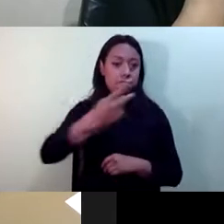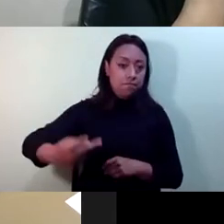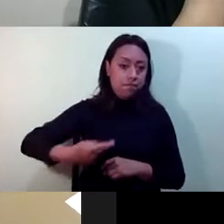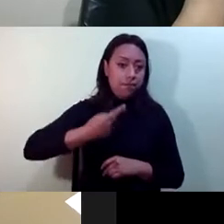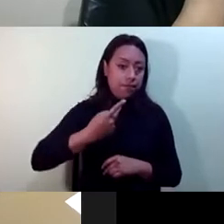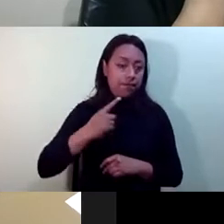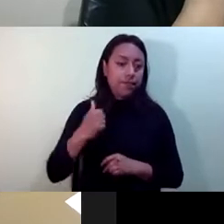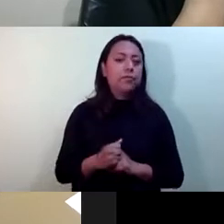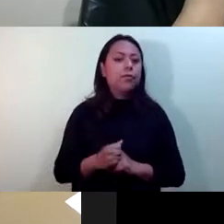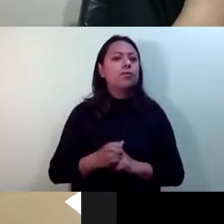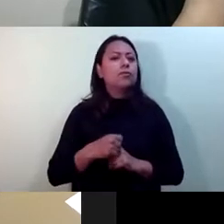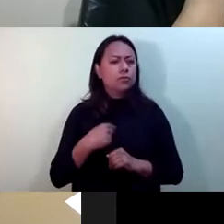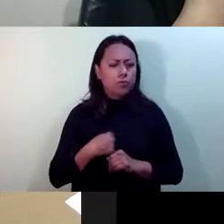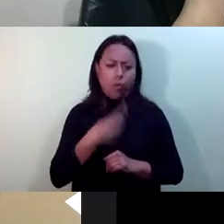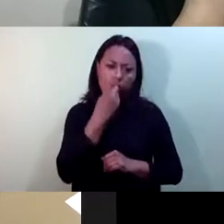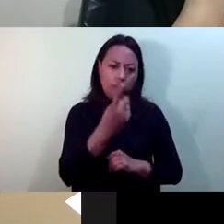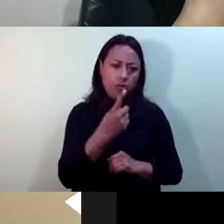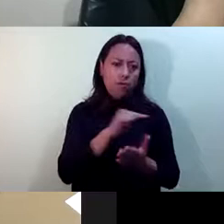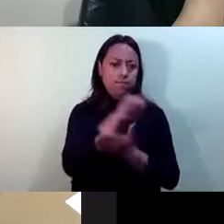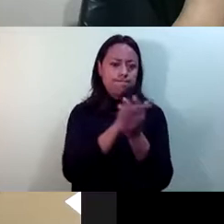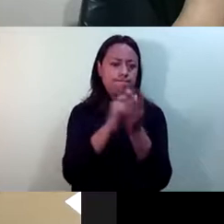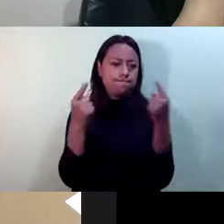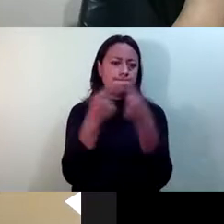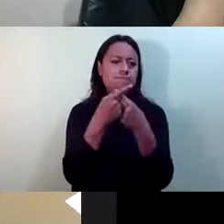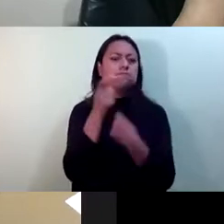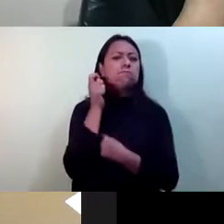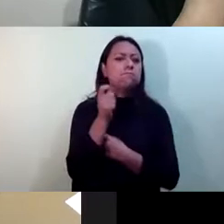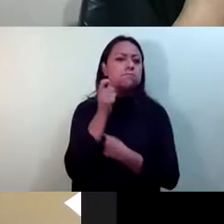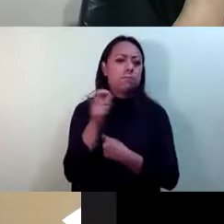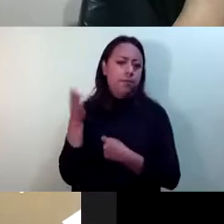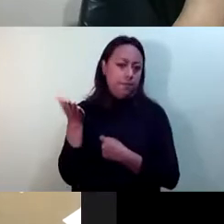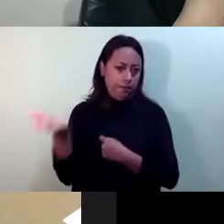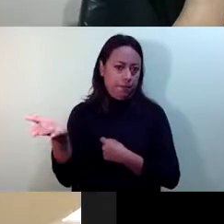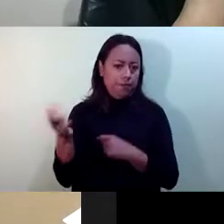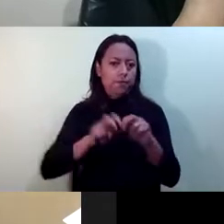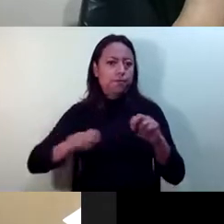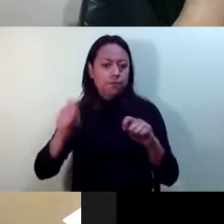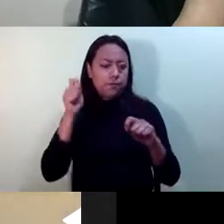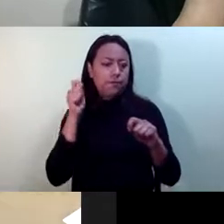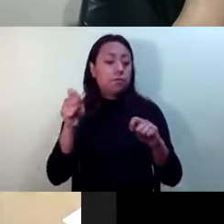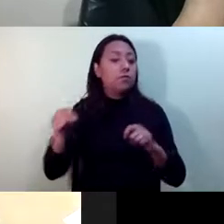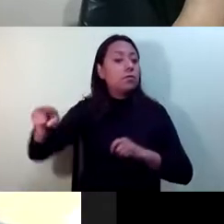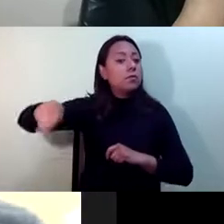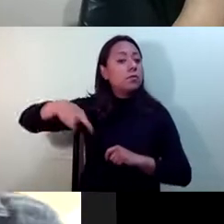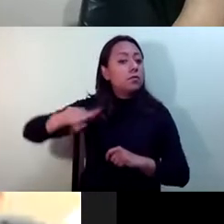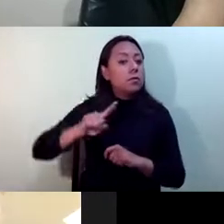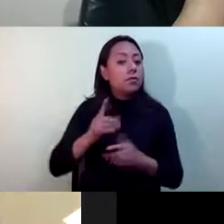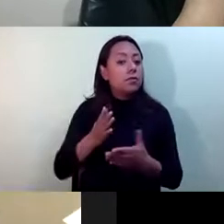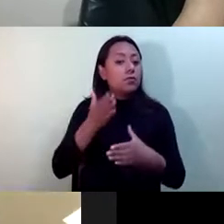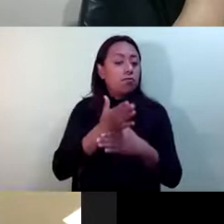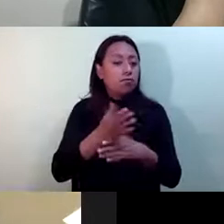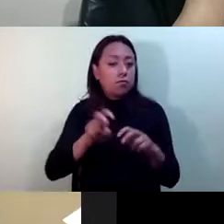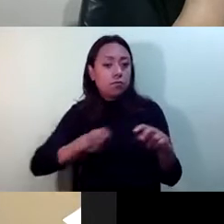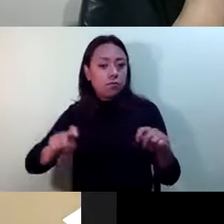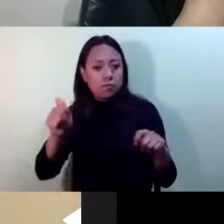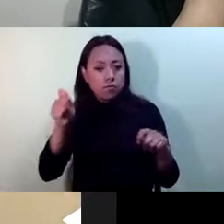fue una ilegalidad de parte del Tribunal Electoral de irse precisamente al Tribunal Federal